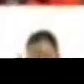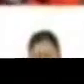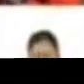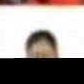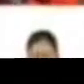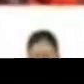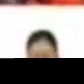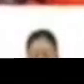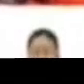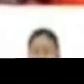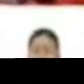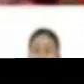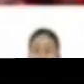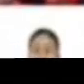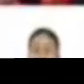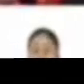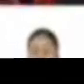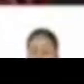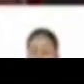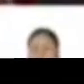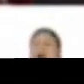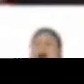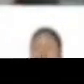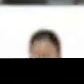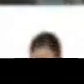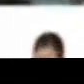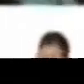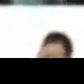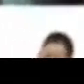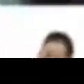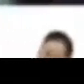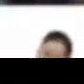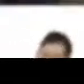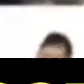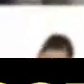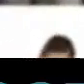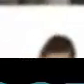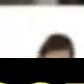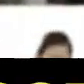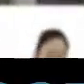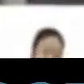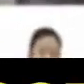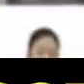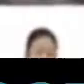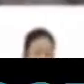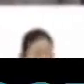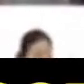la industria nacional, el país y al pueblo de México.